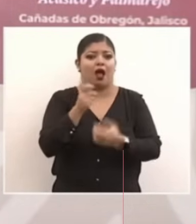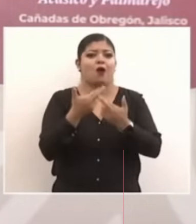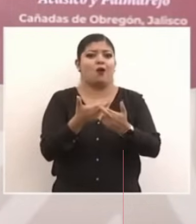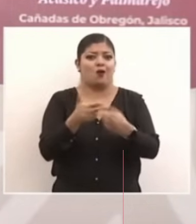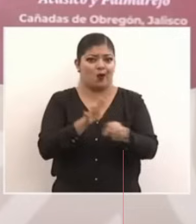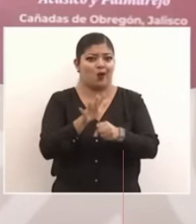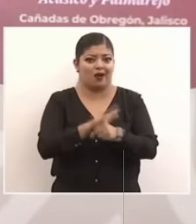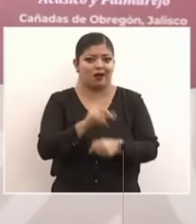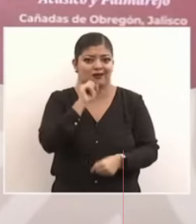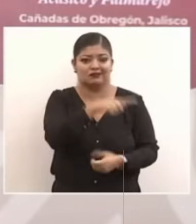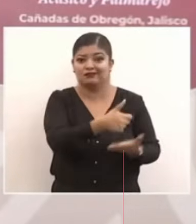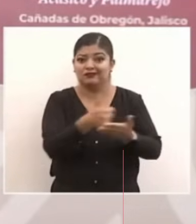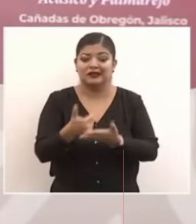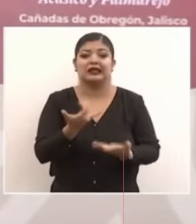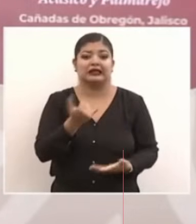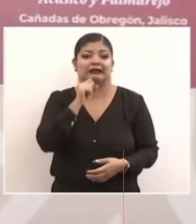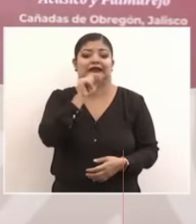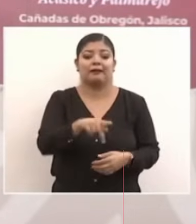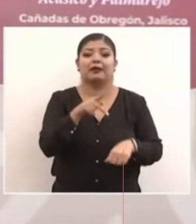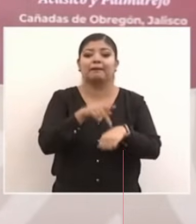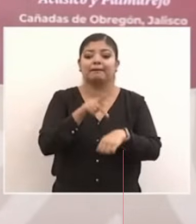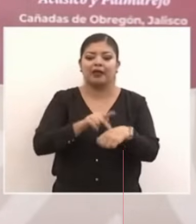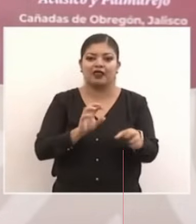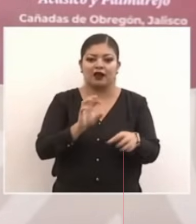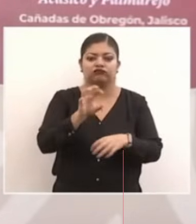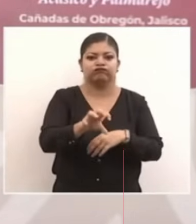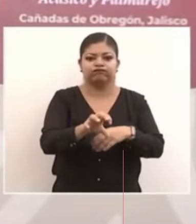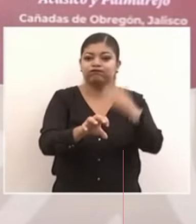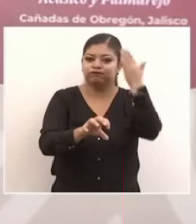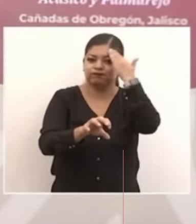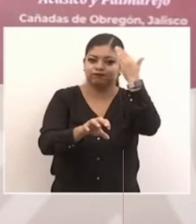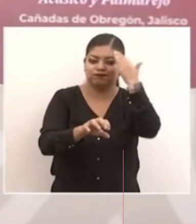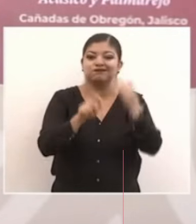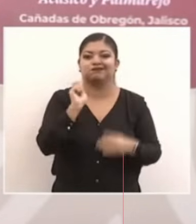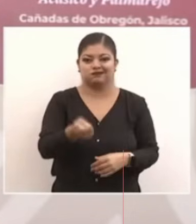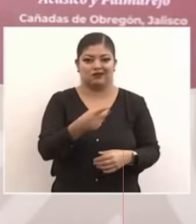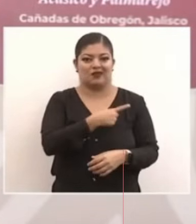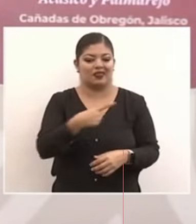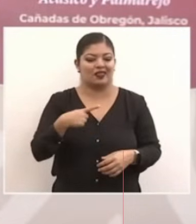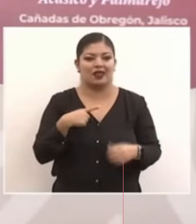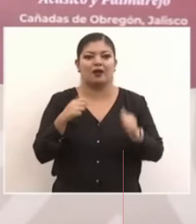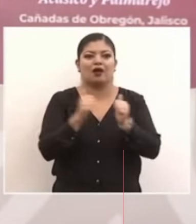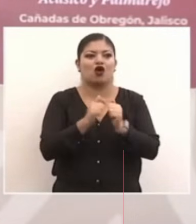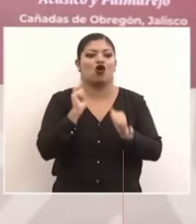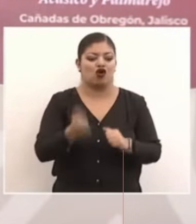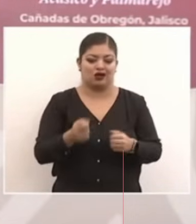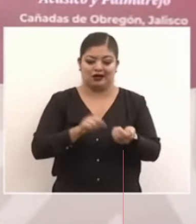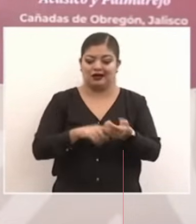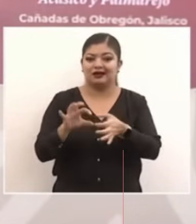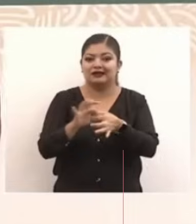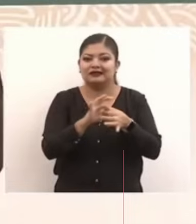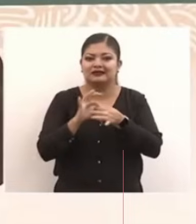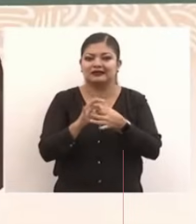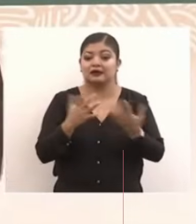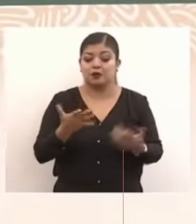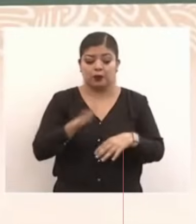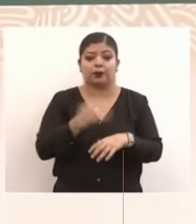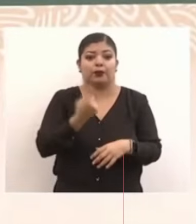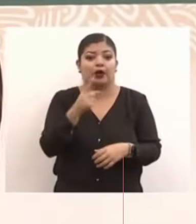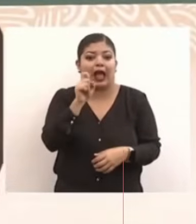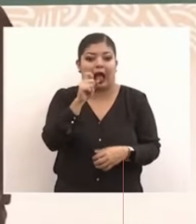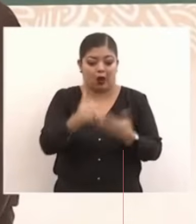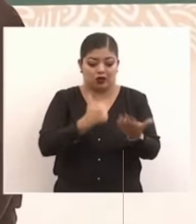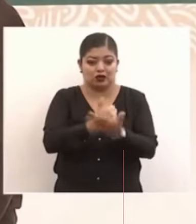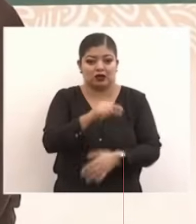logrado también poner la piedra angular de una gran apuesta que tiene que ser ejemplo nacional de gestión integral del agua. Porque el abasto de agua de la